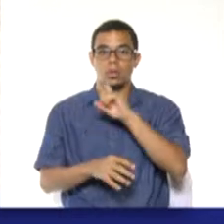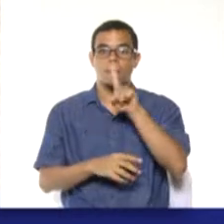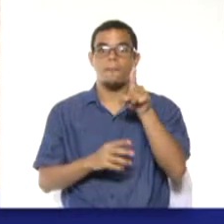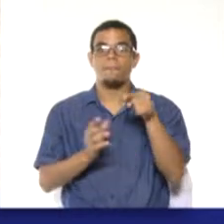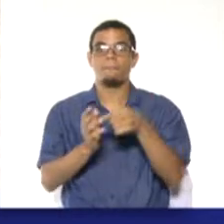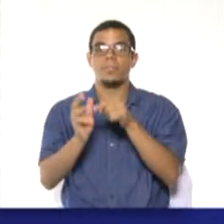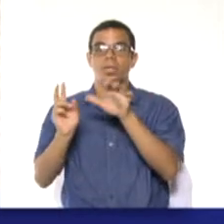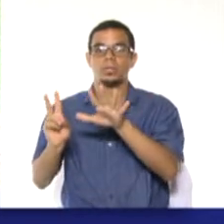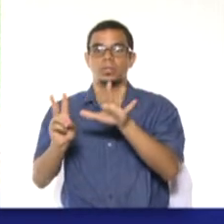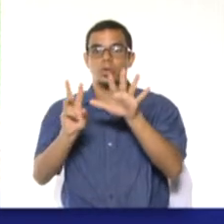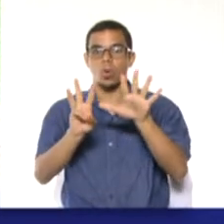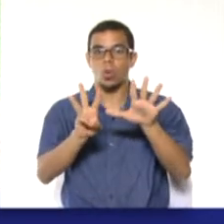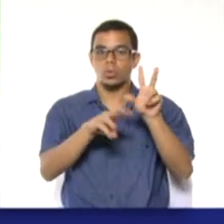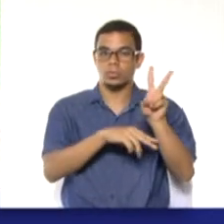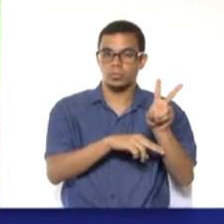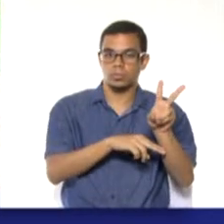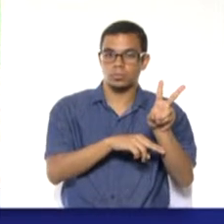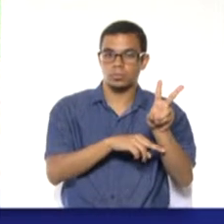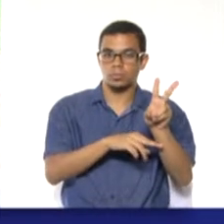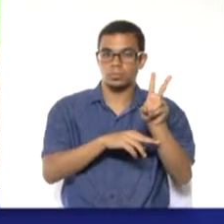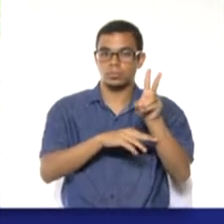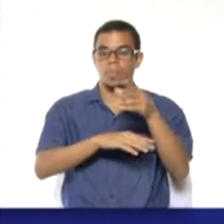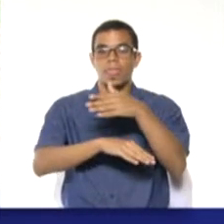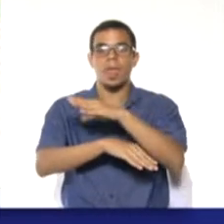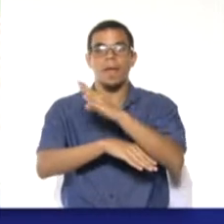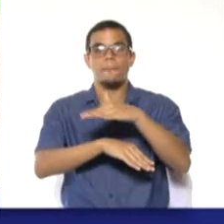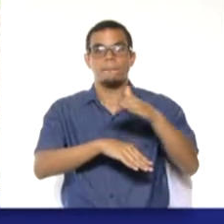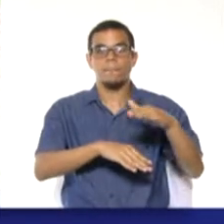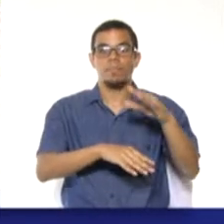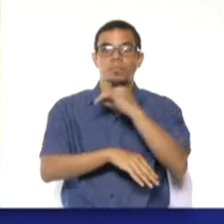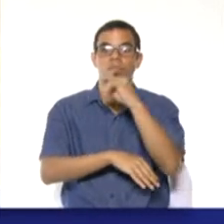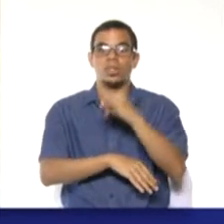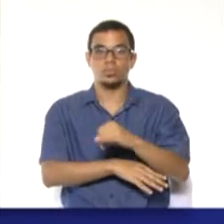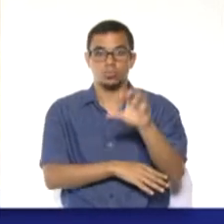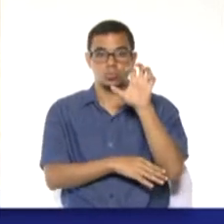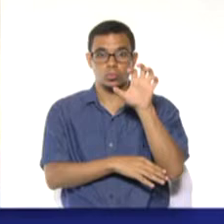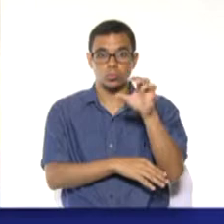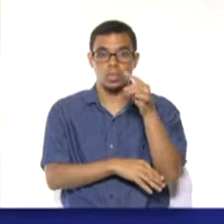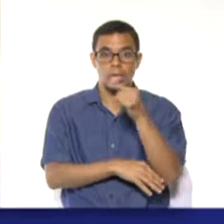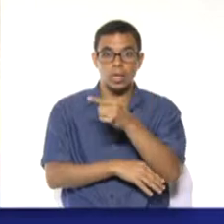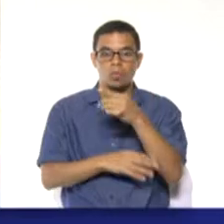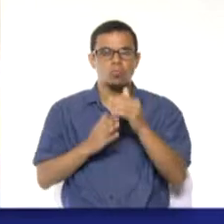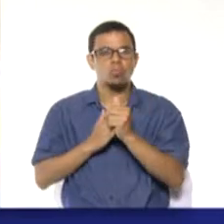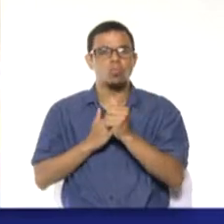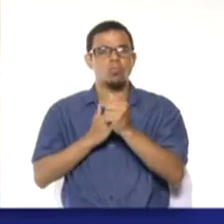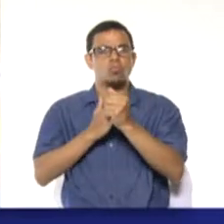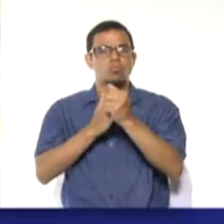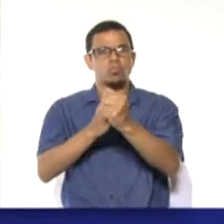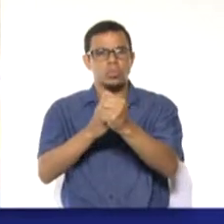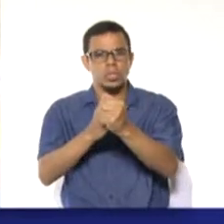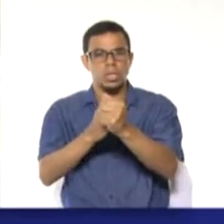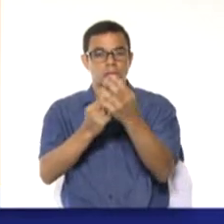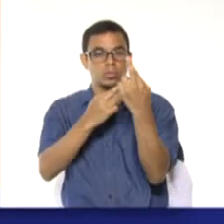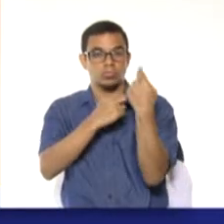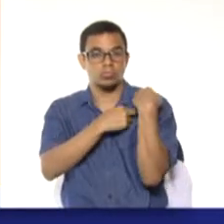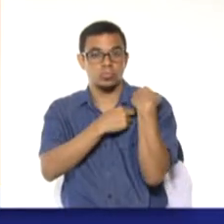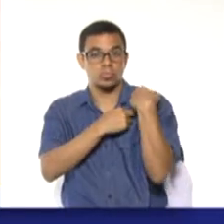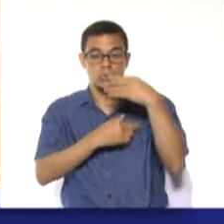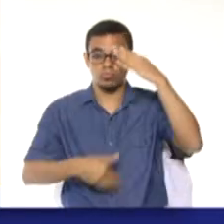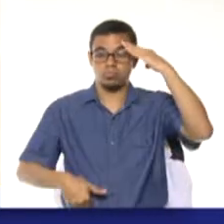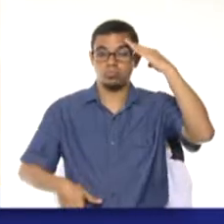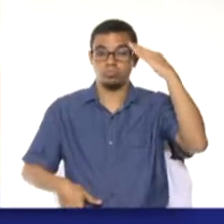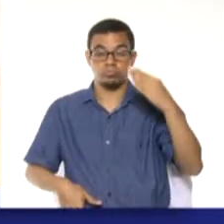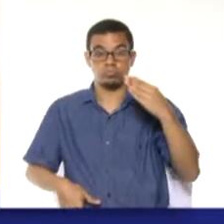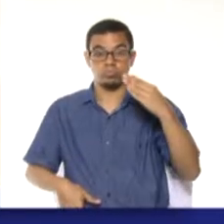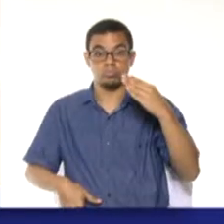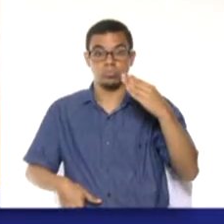de 1782 en los puertos de Altagracia, Estado Zulia. Fue un ilustre prócer que fungió al cargo de jefe